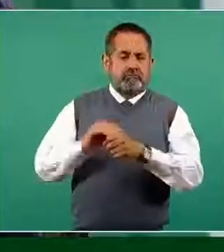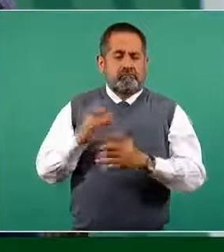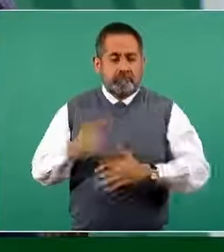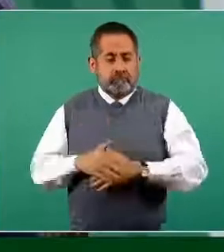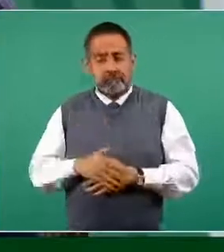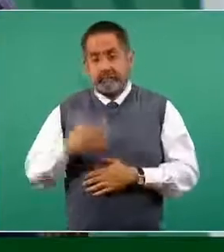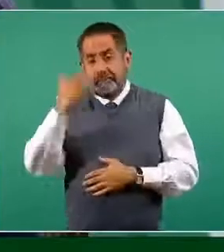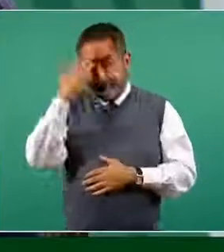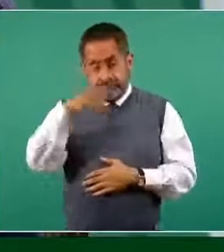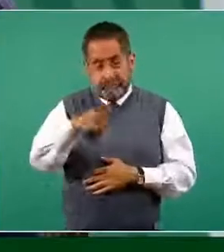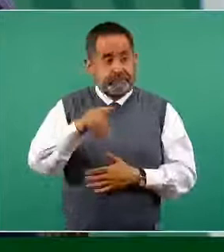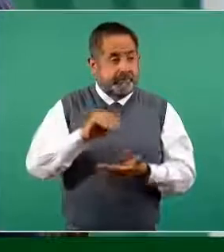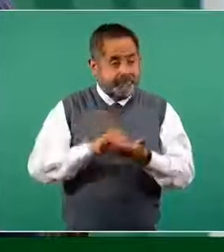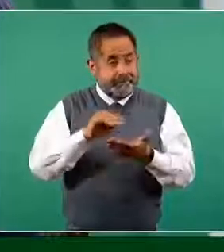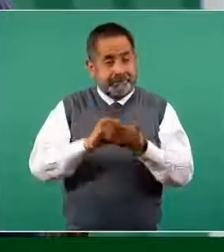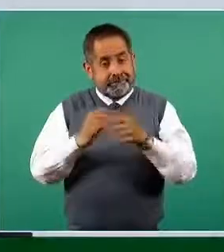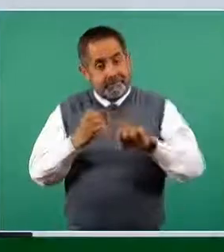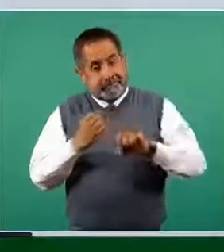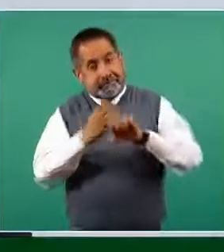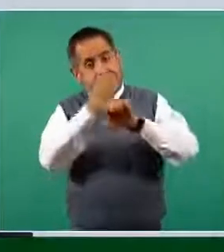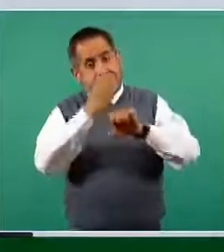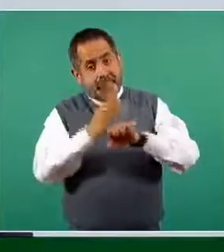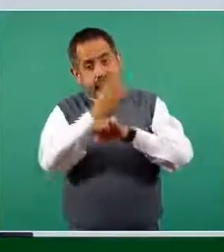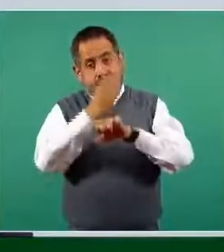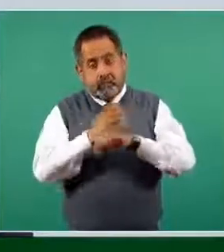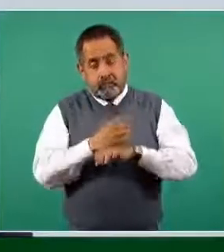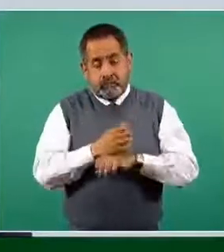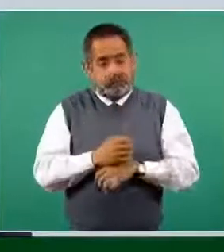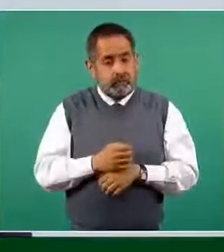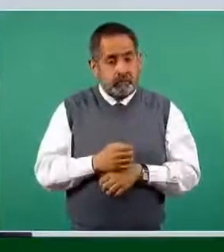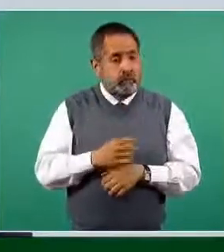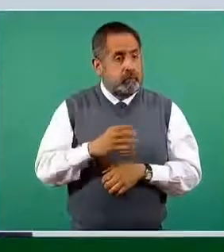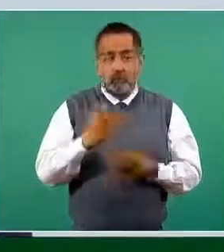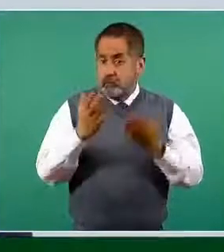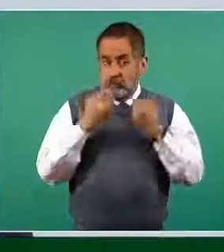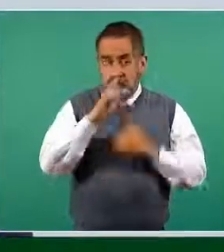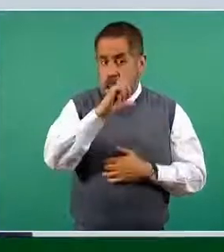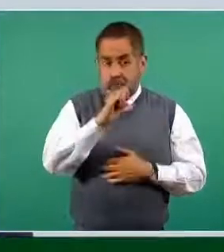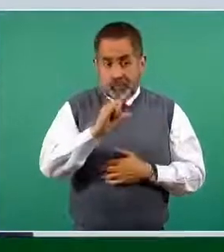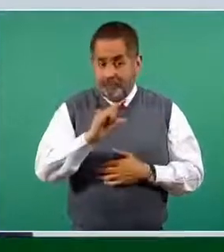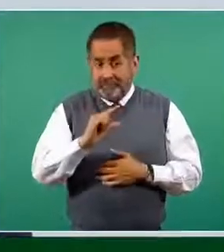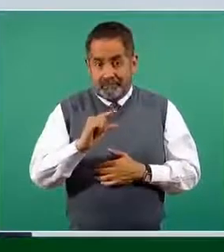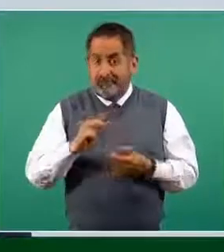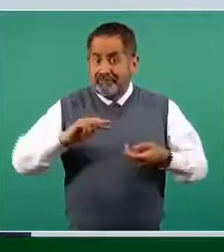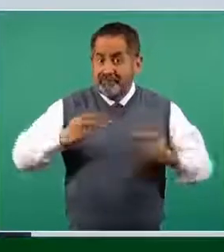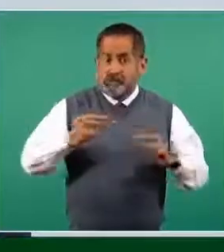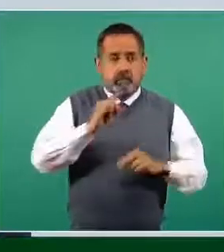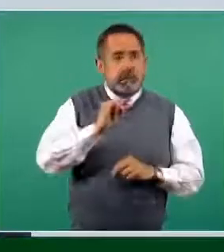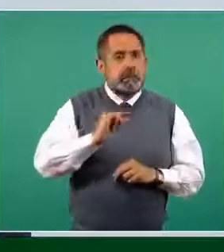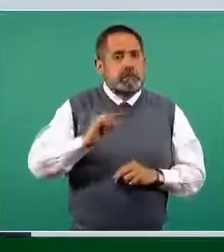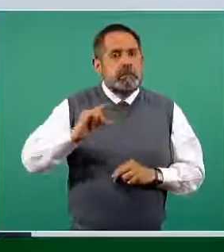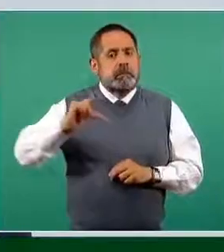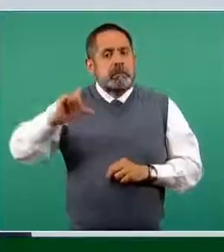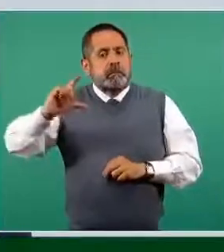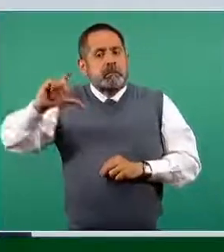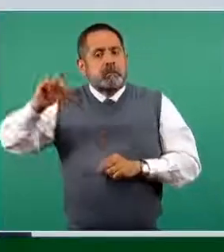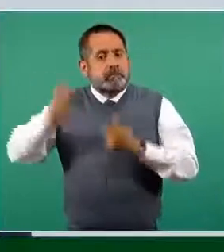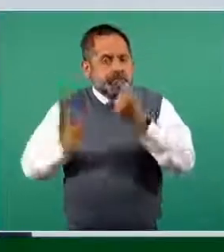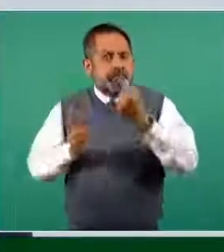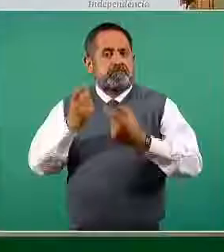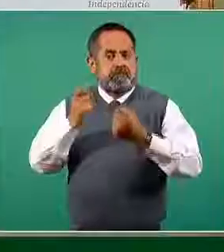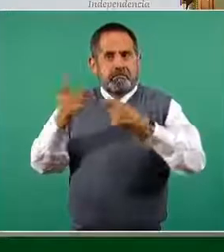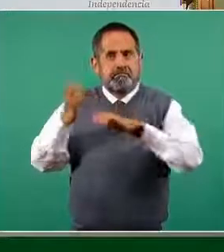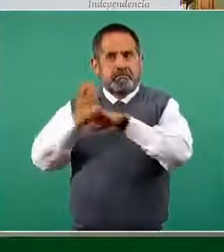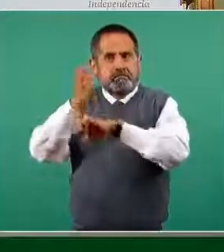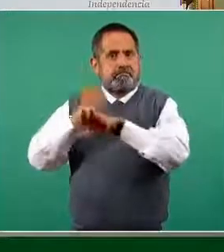que hay entidades federativas que no tienen comportamiento descendente, que tienen comportamientos ascendentes, y que entonces